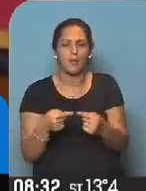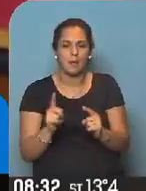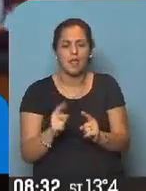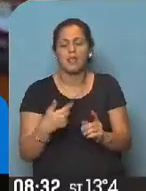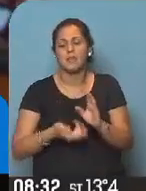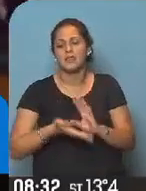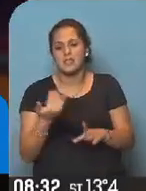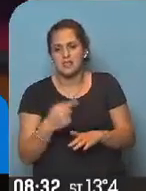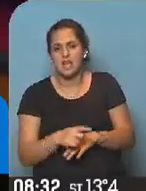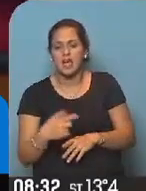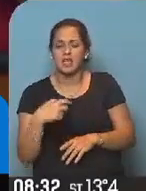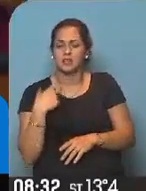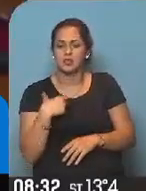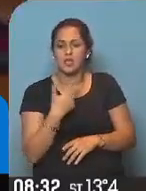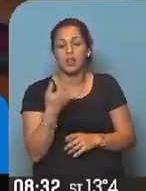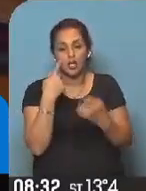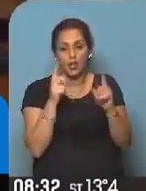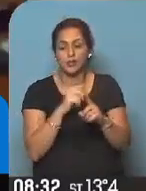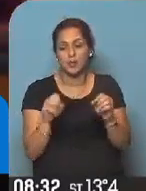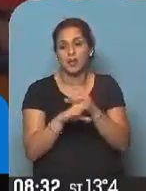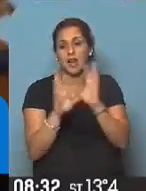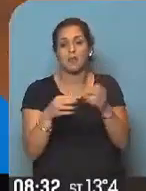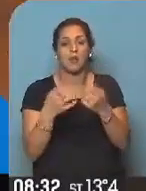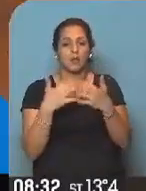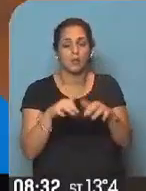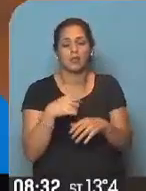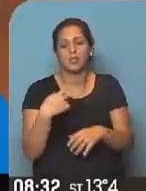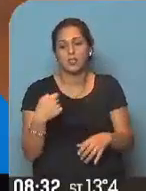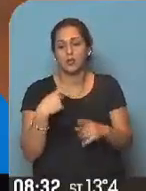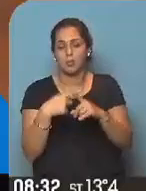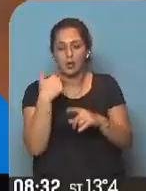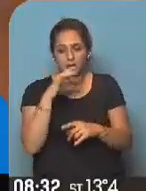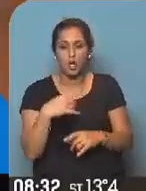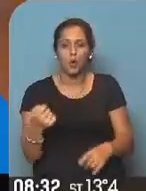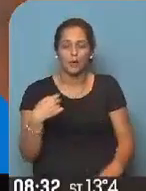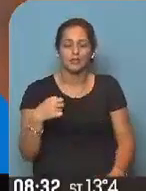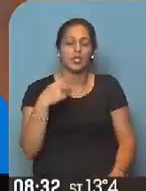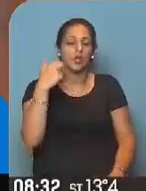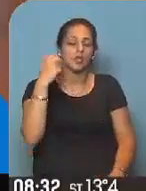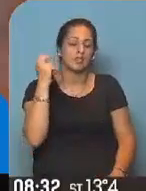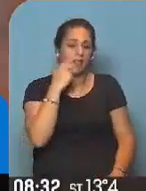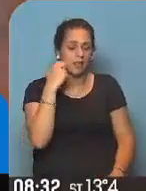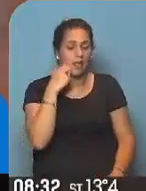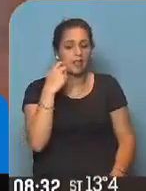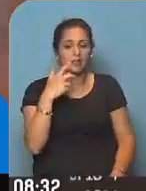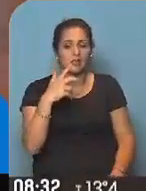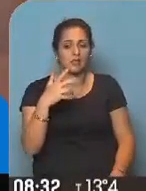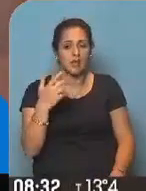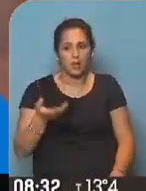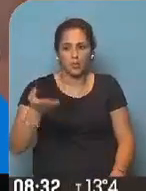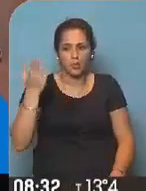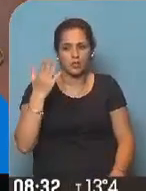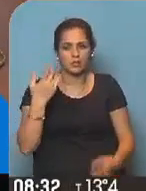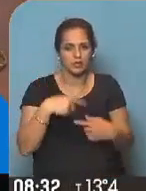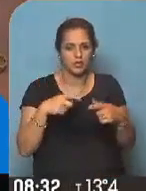no se ve tan claro porque automáticamente la asignación por hijo las jubilaciones y las pensiones aumentan pero todo el resto se desacomoda es un